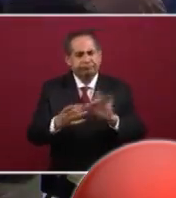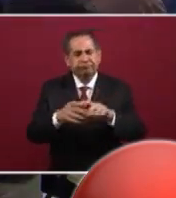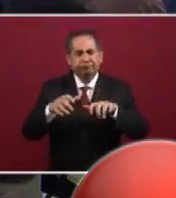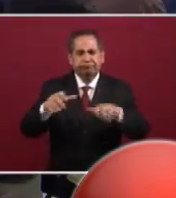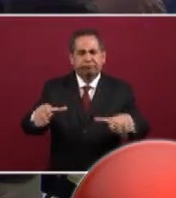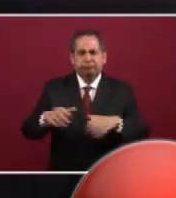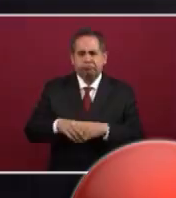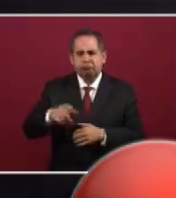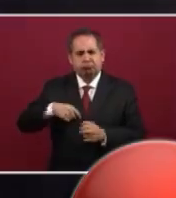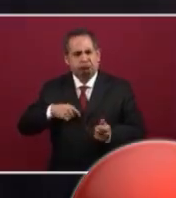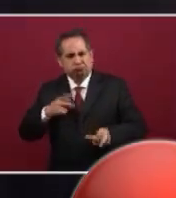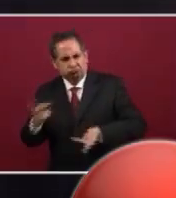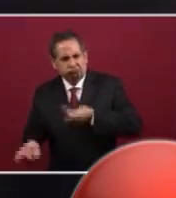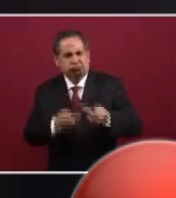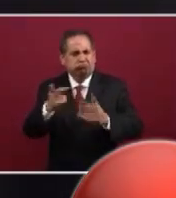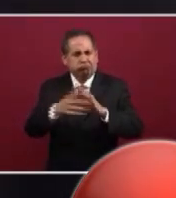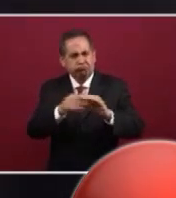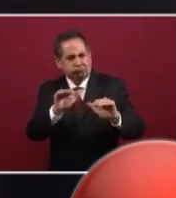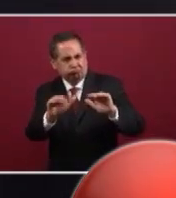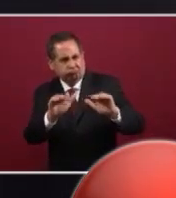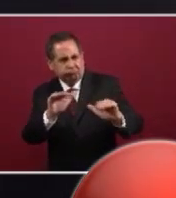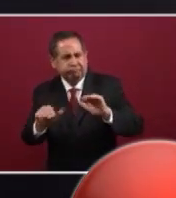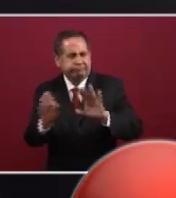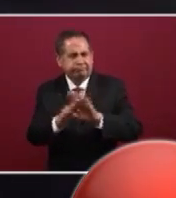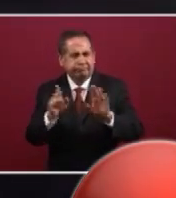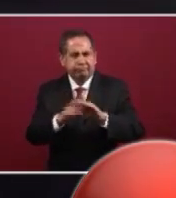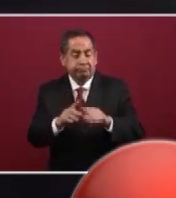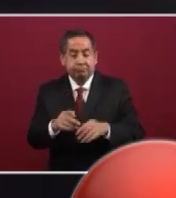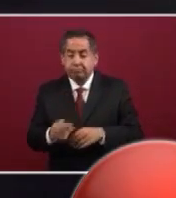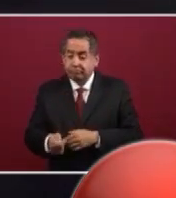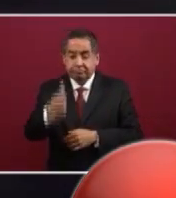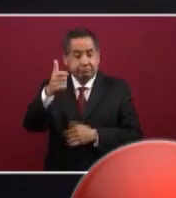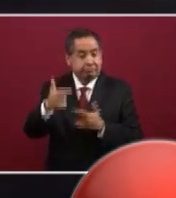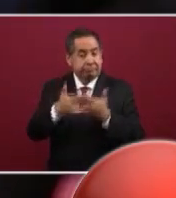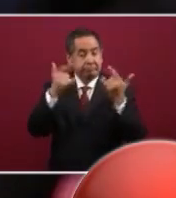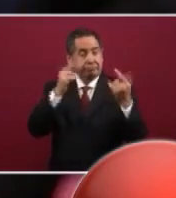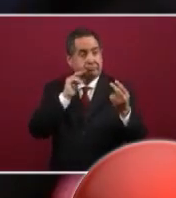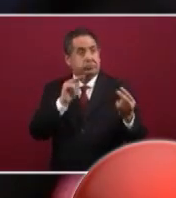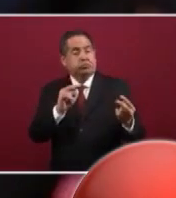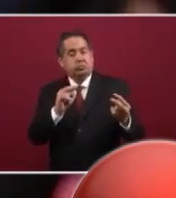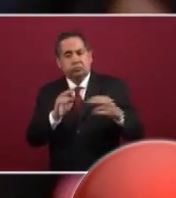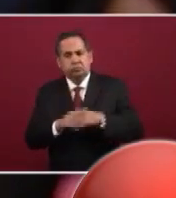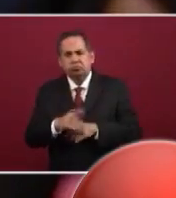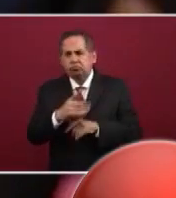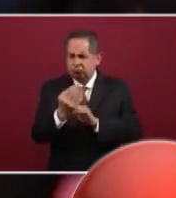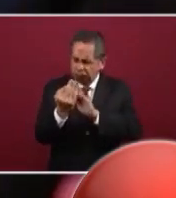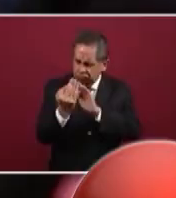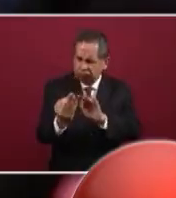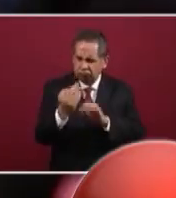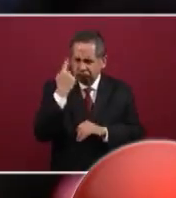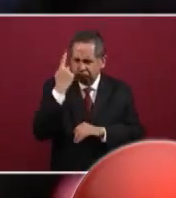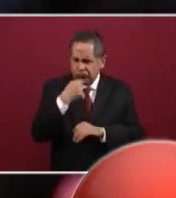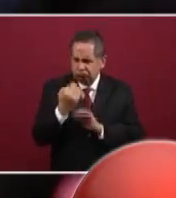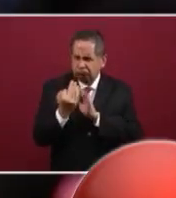a recibir preguntas de todo tipo, a encarar con una